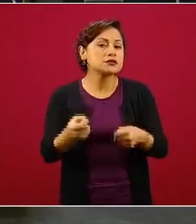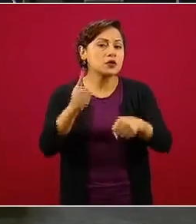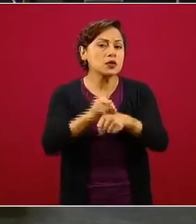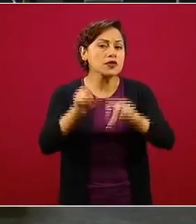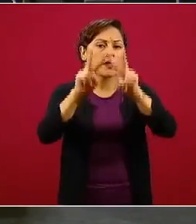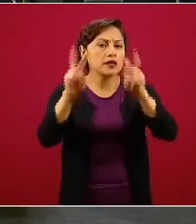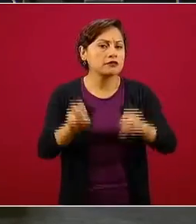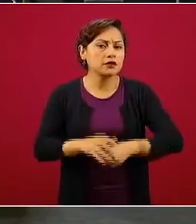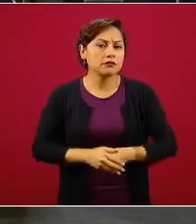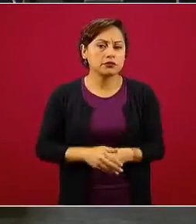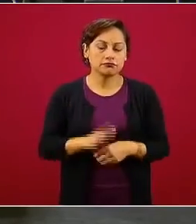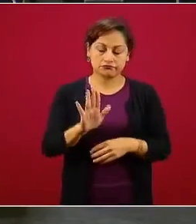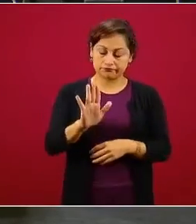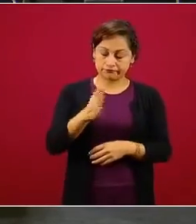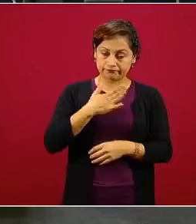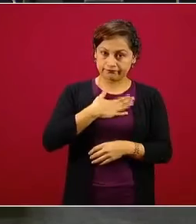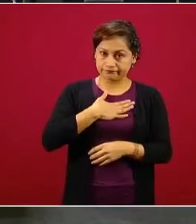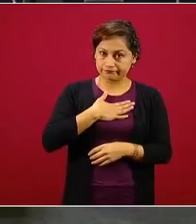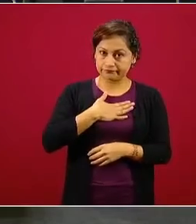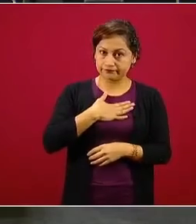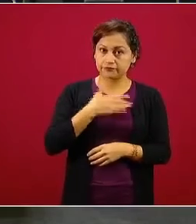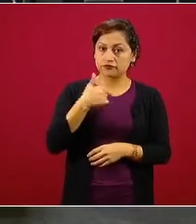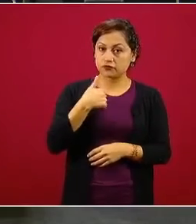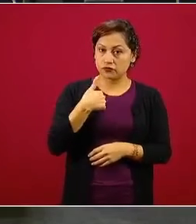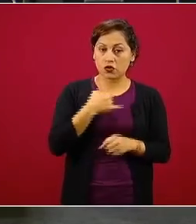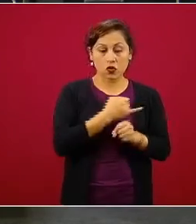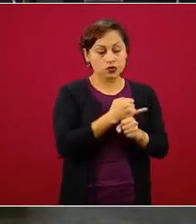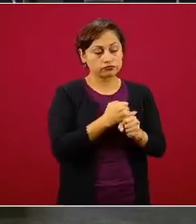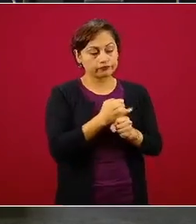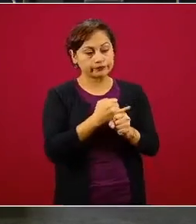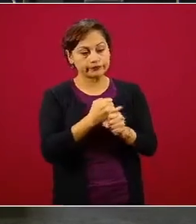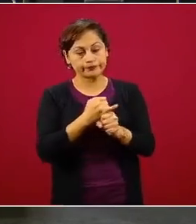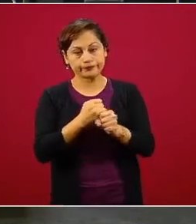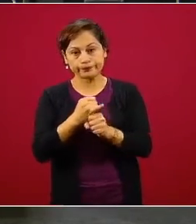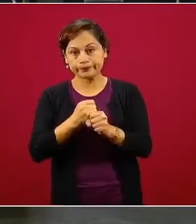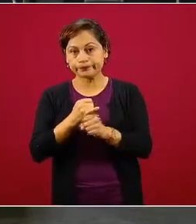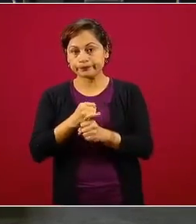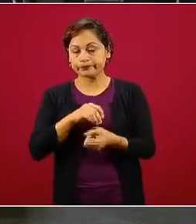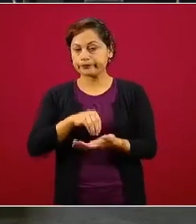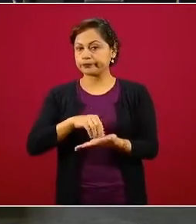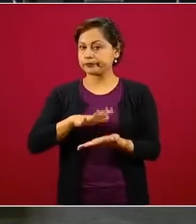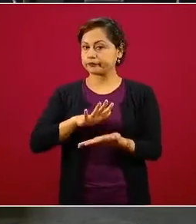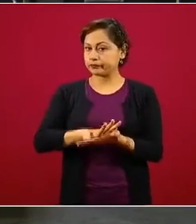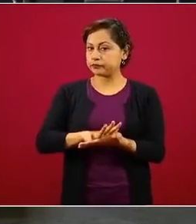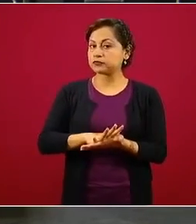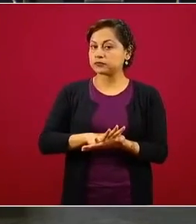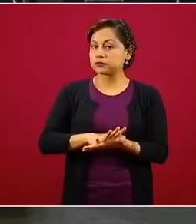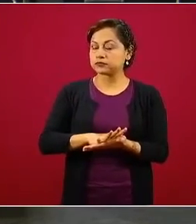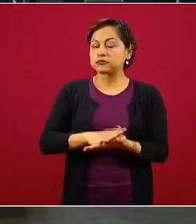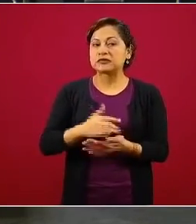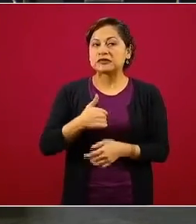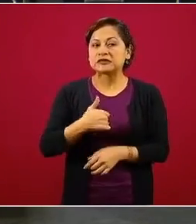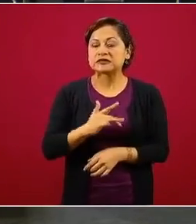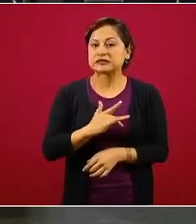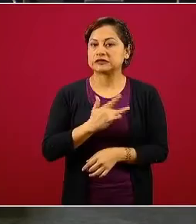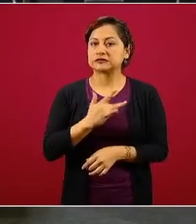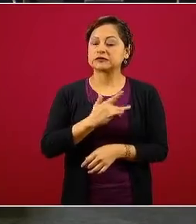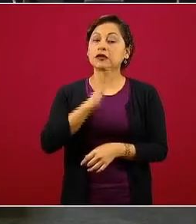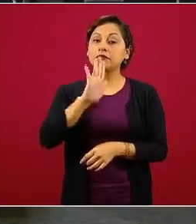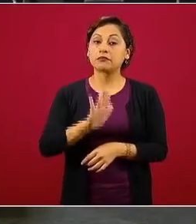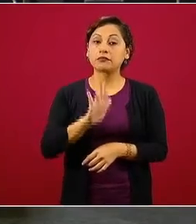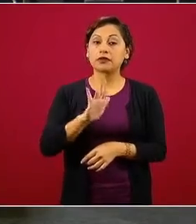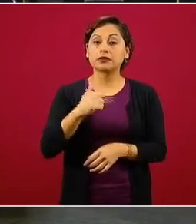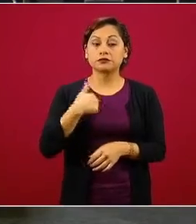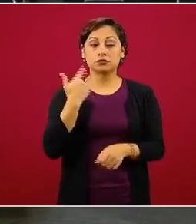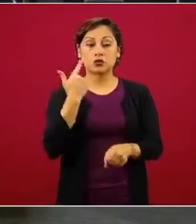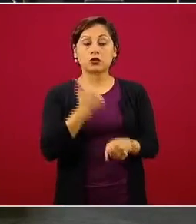Señor, me he estado investigando y creo encontrar, y me parece que es muy